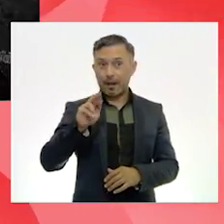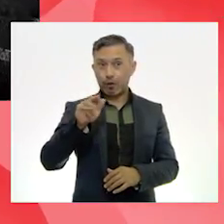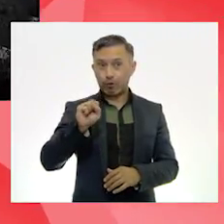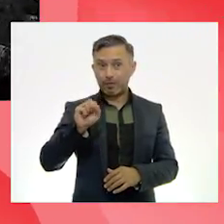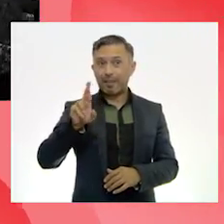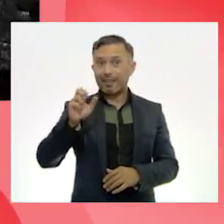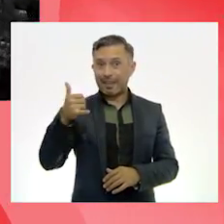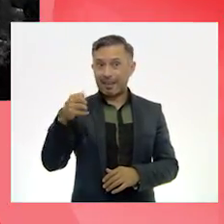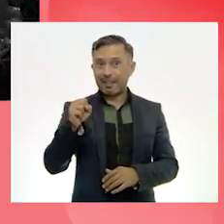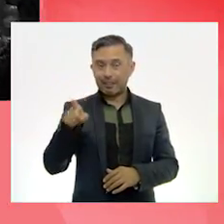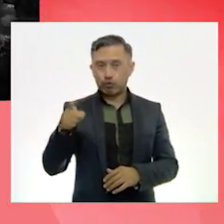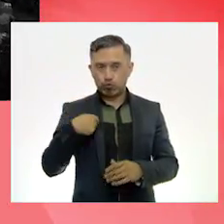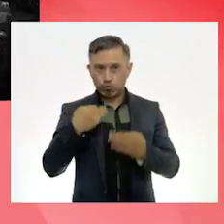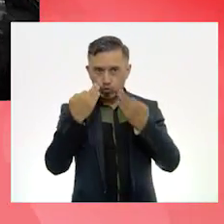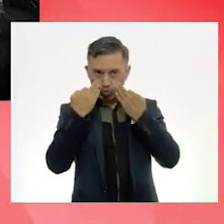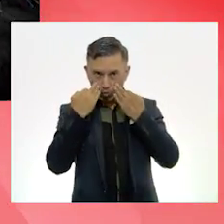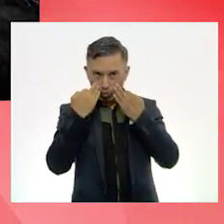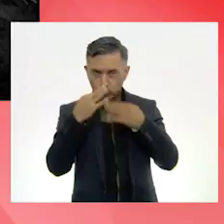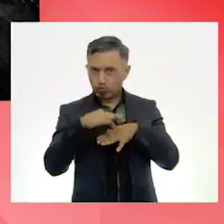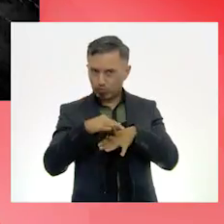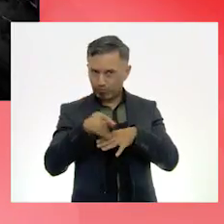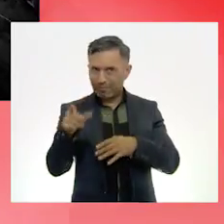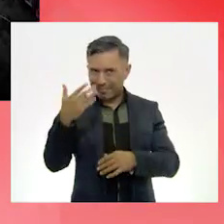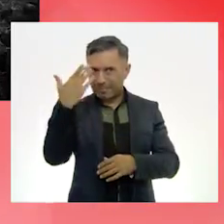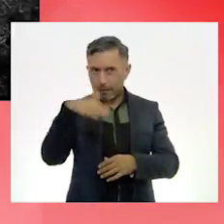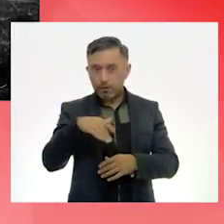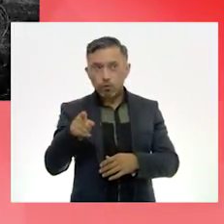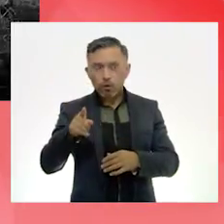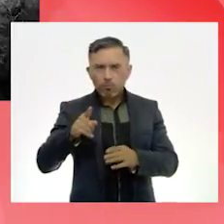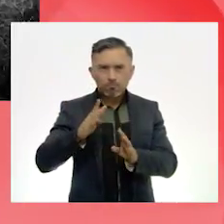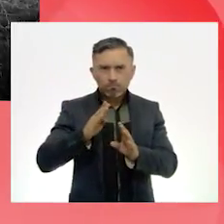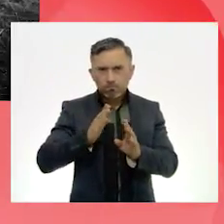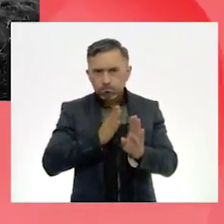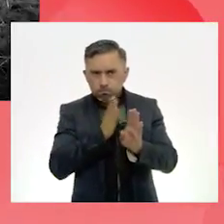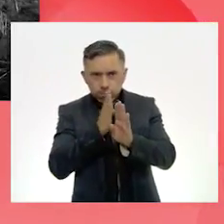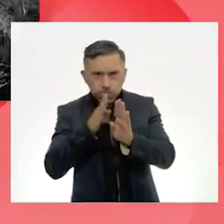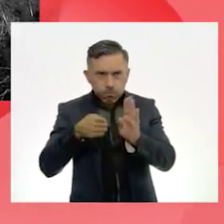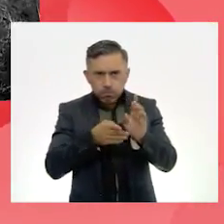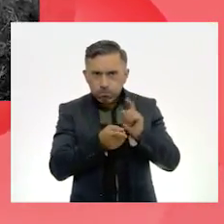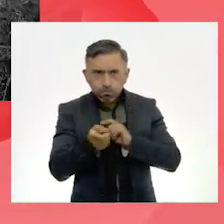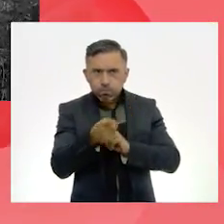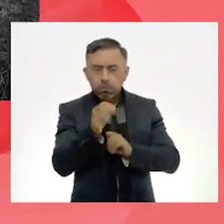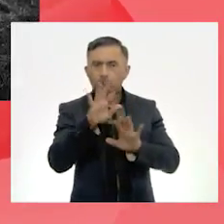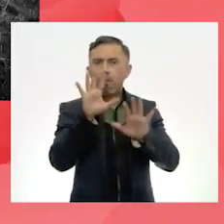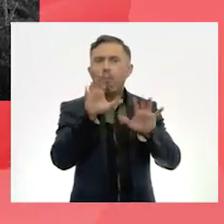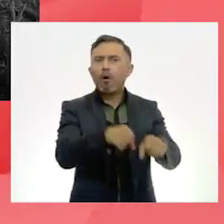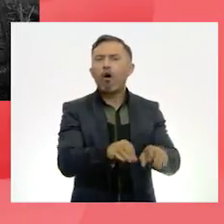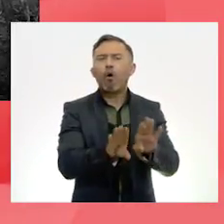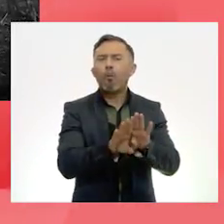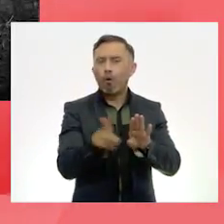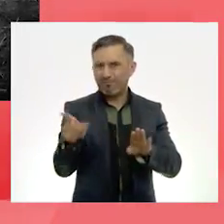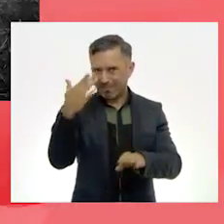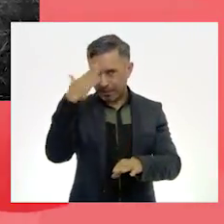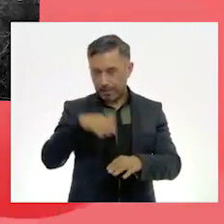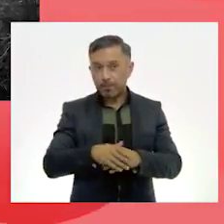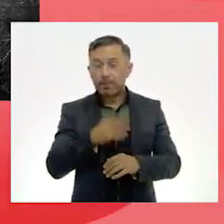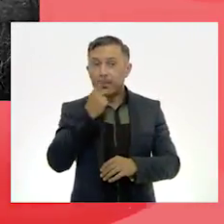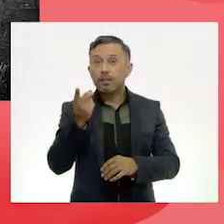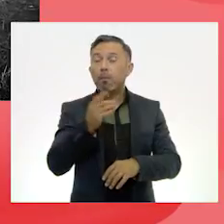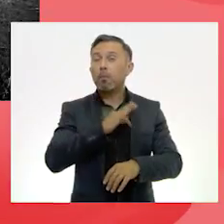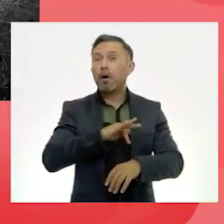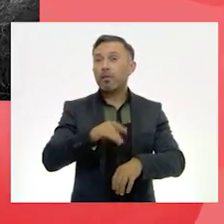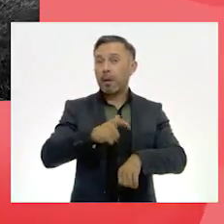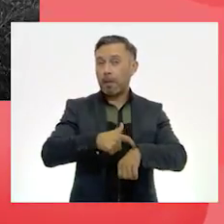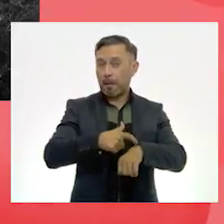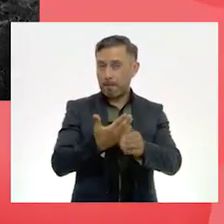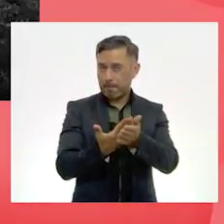testimonio de cómo fue la emboscada. Dijo, cerca de las 8:30